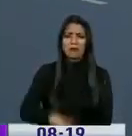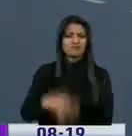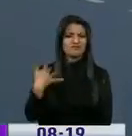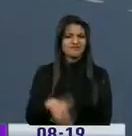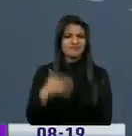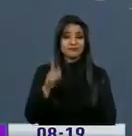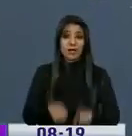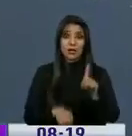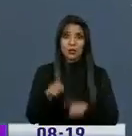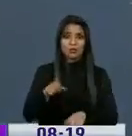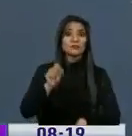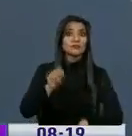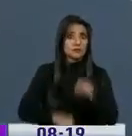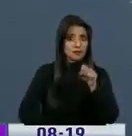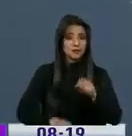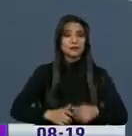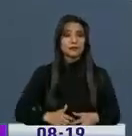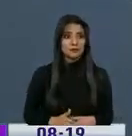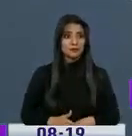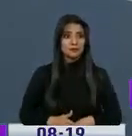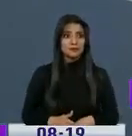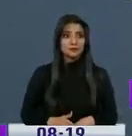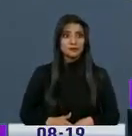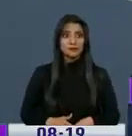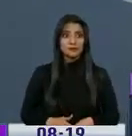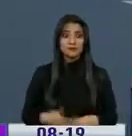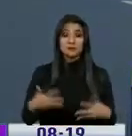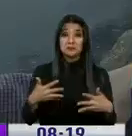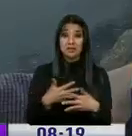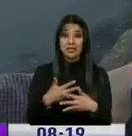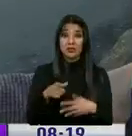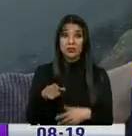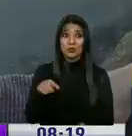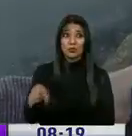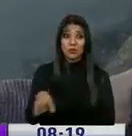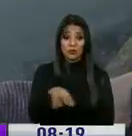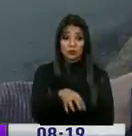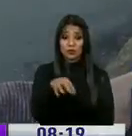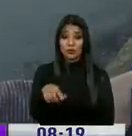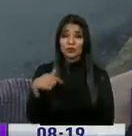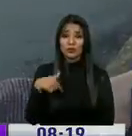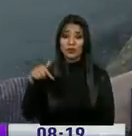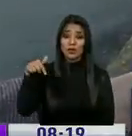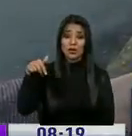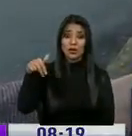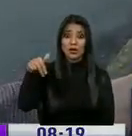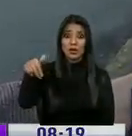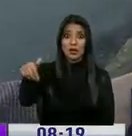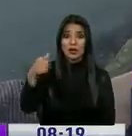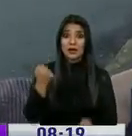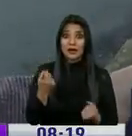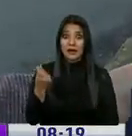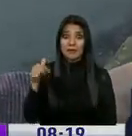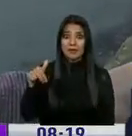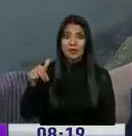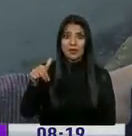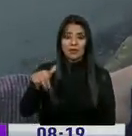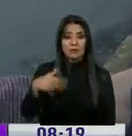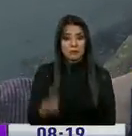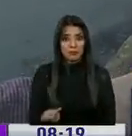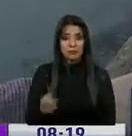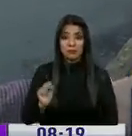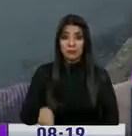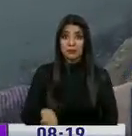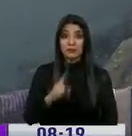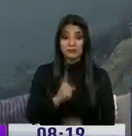huecos. Algunos carros se han dañado también. Sí, con miedo, porque realmente esos huecos, el rato que uno está incluso de apuro, escapa en caerse.